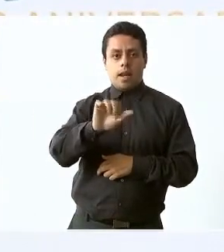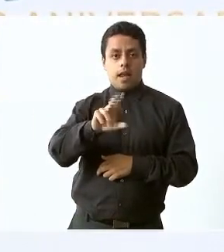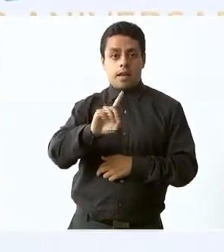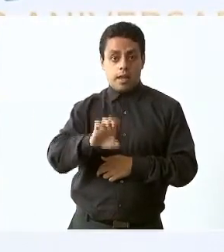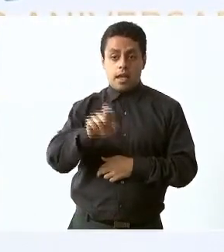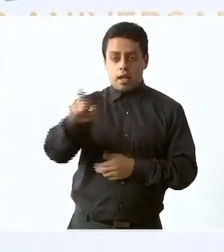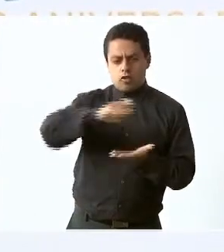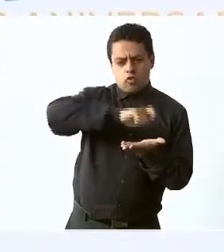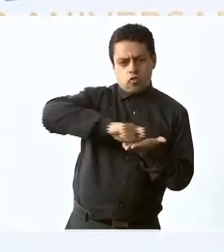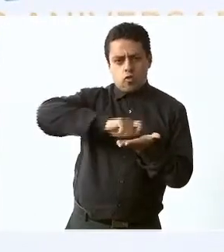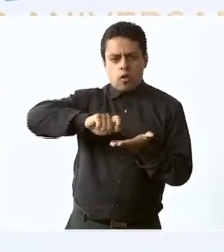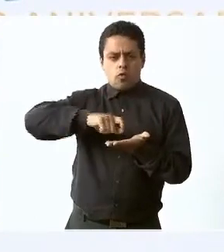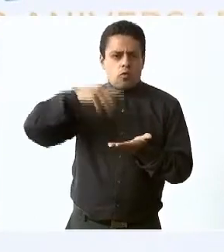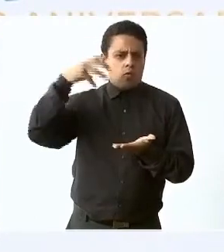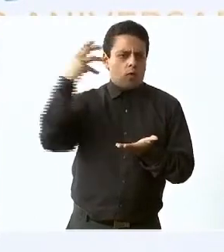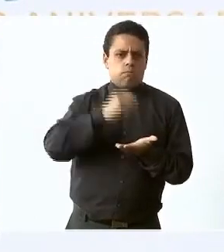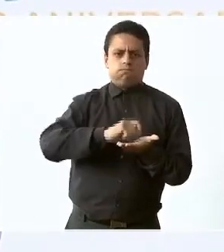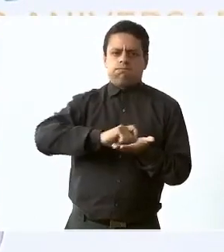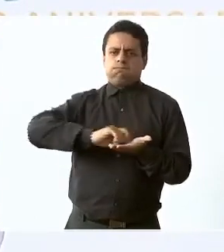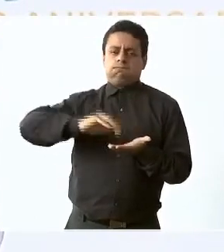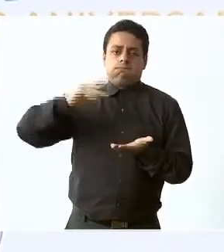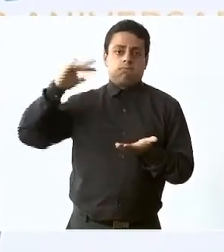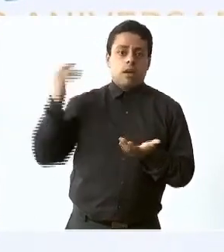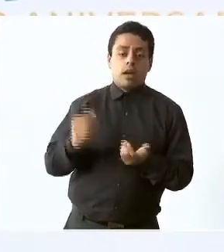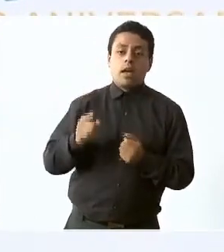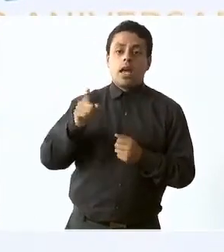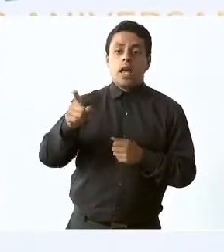enclave un 15 de junio de